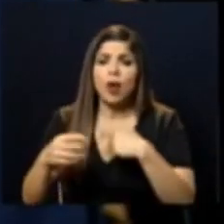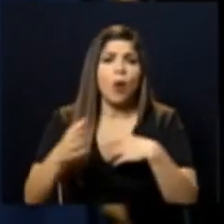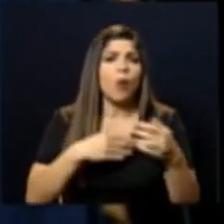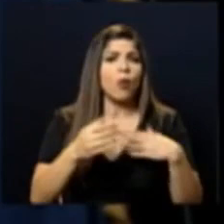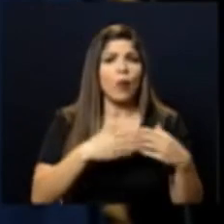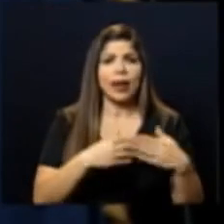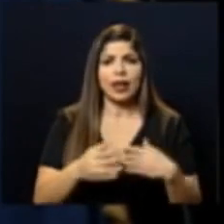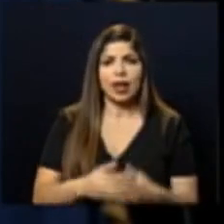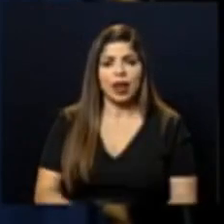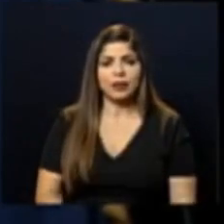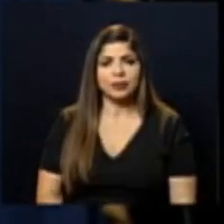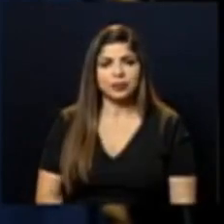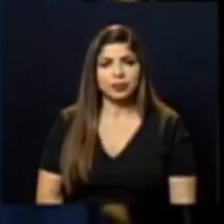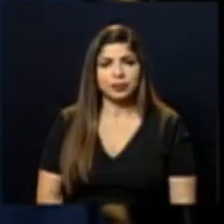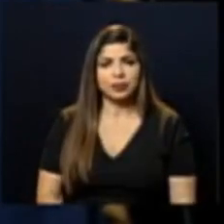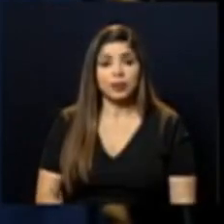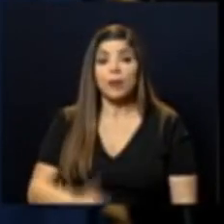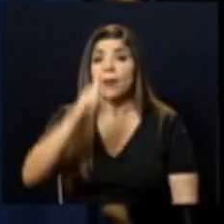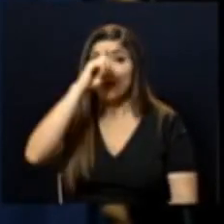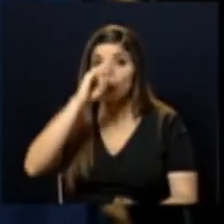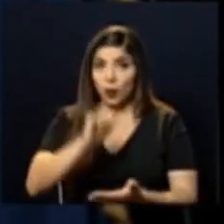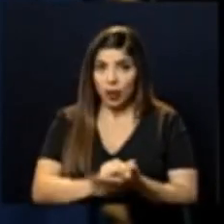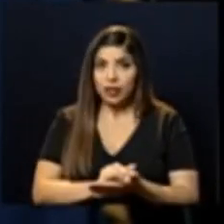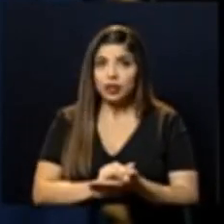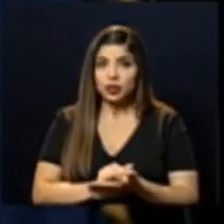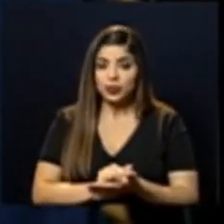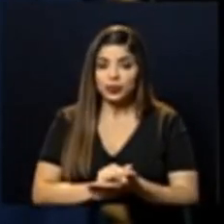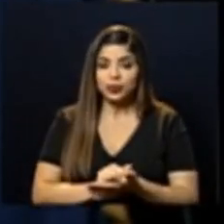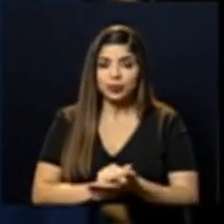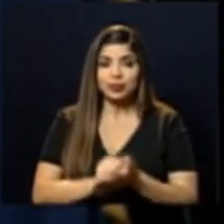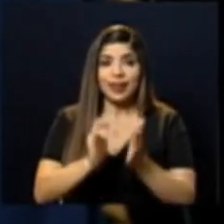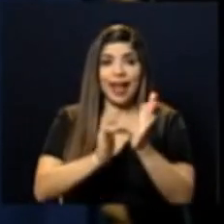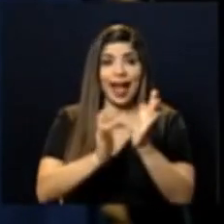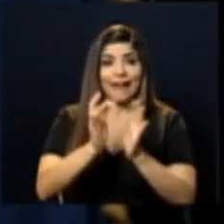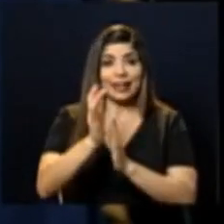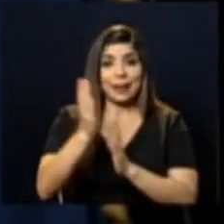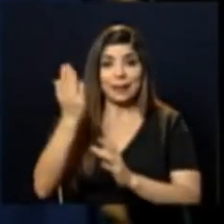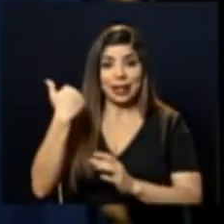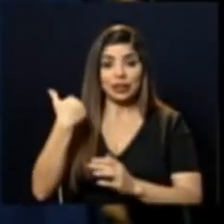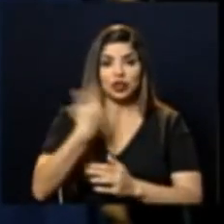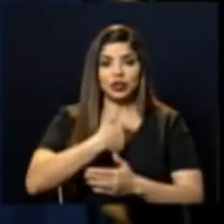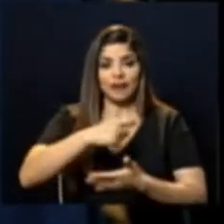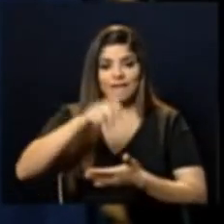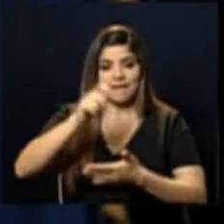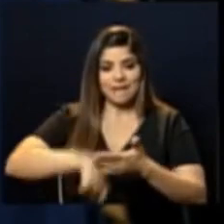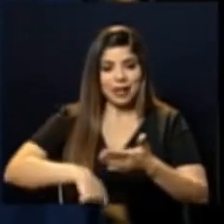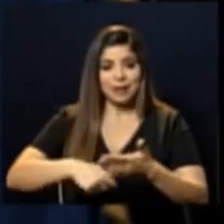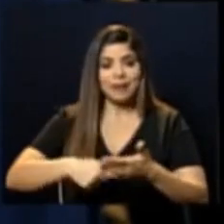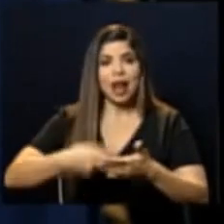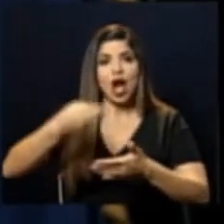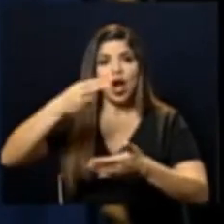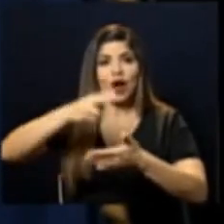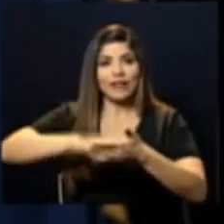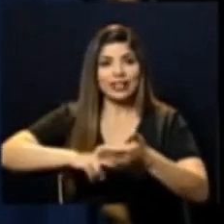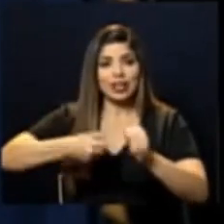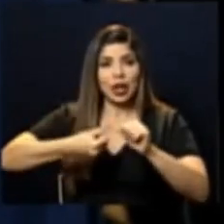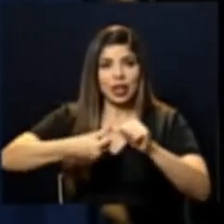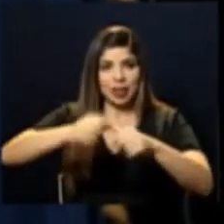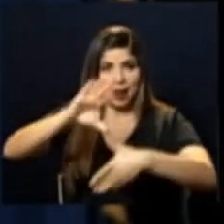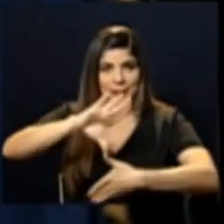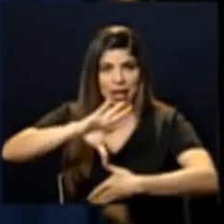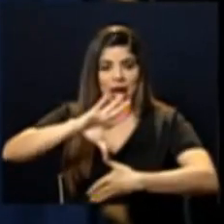otra. Es por eso que en abril pasado firmamos la Convención